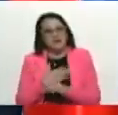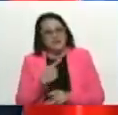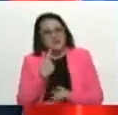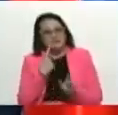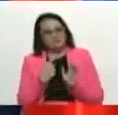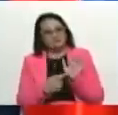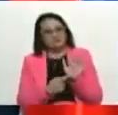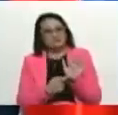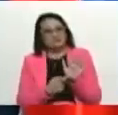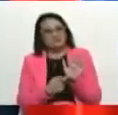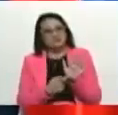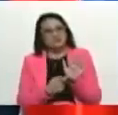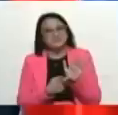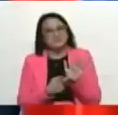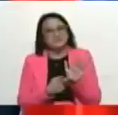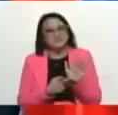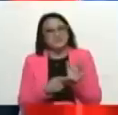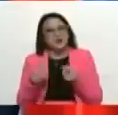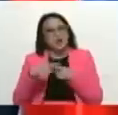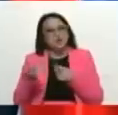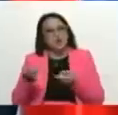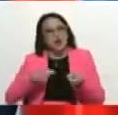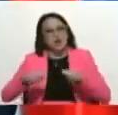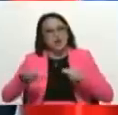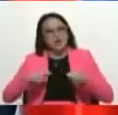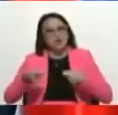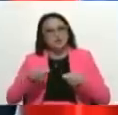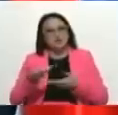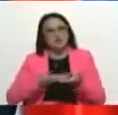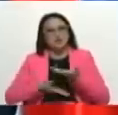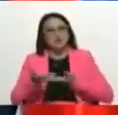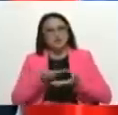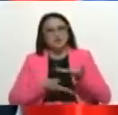el caso de Tu Finca Express,